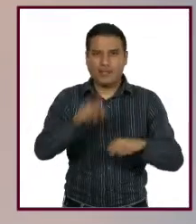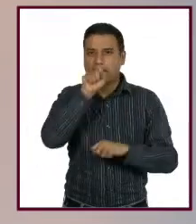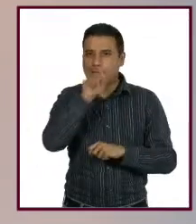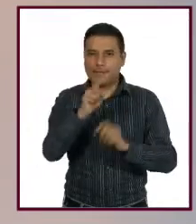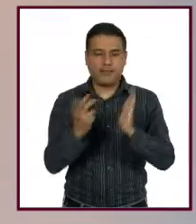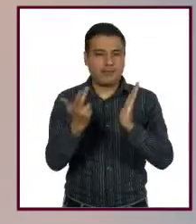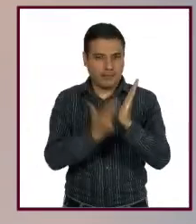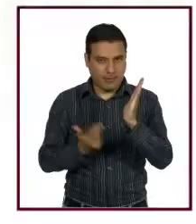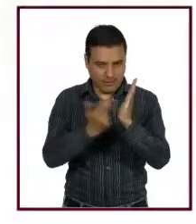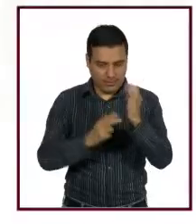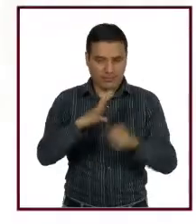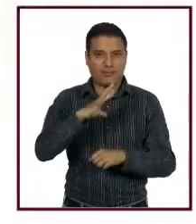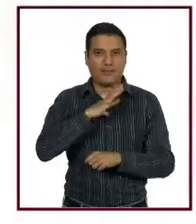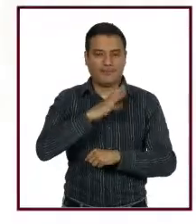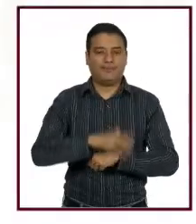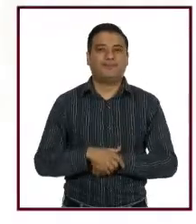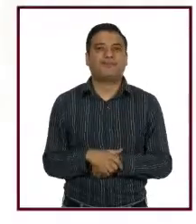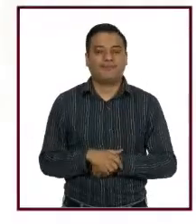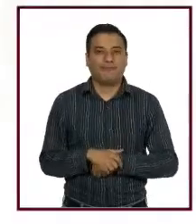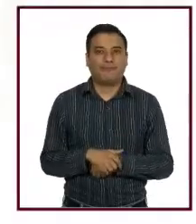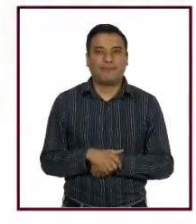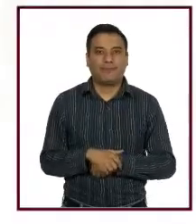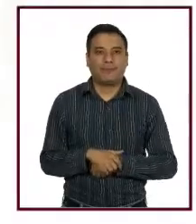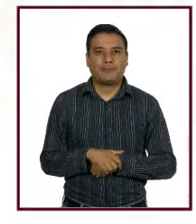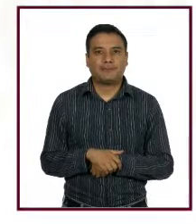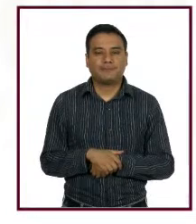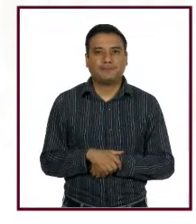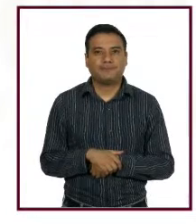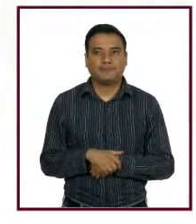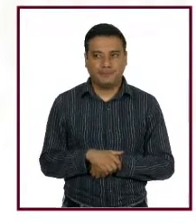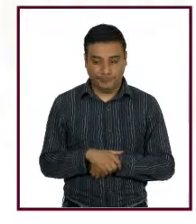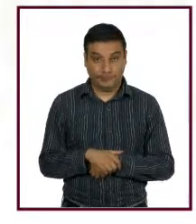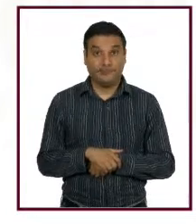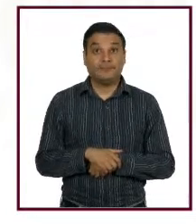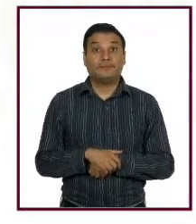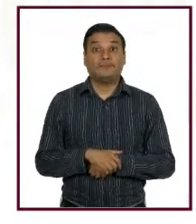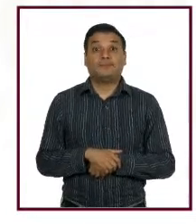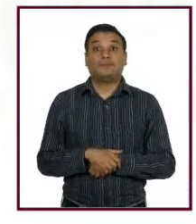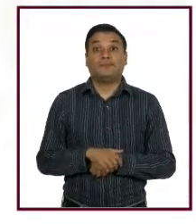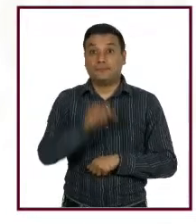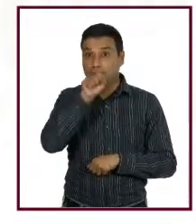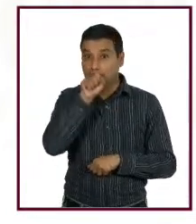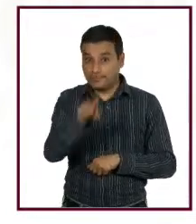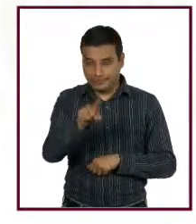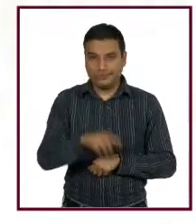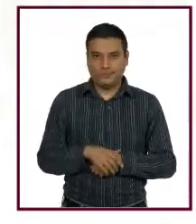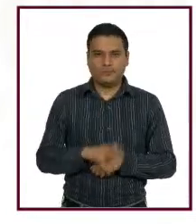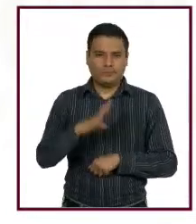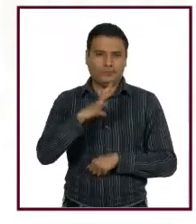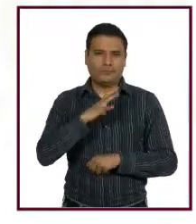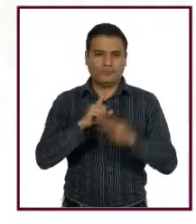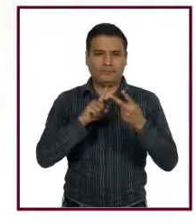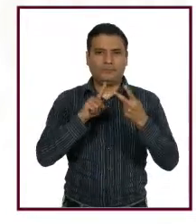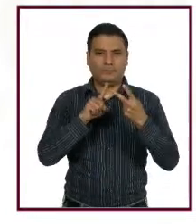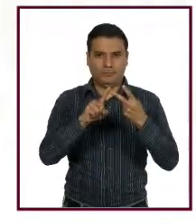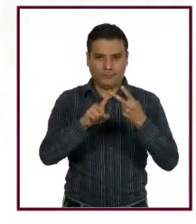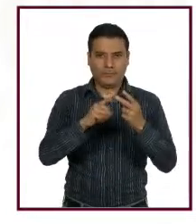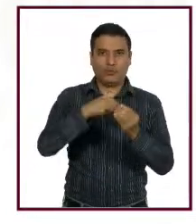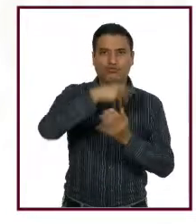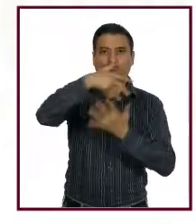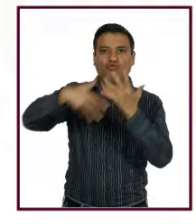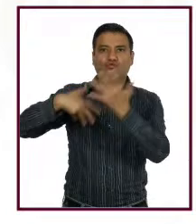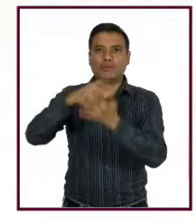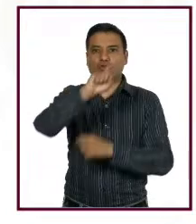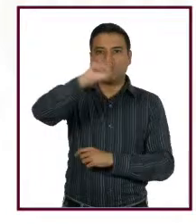se clasifican? Seguimos. En esta ocasión se clasifican como aerosoles, que pueden ser desodorantes,